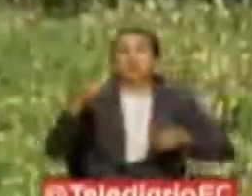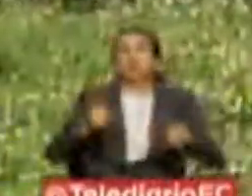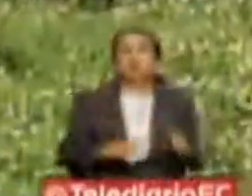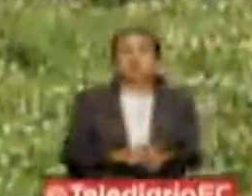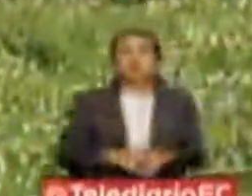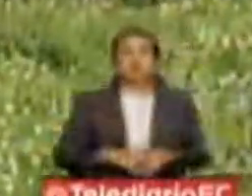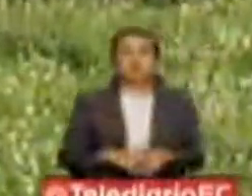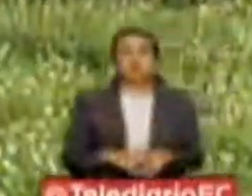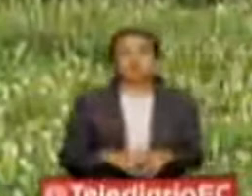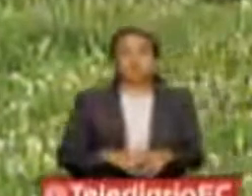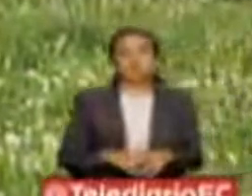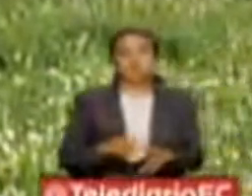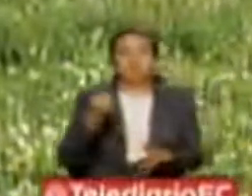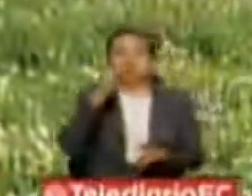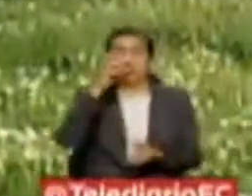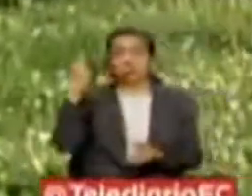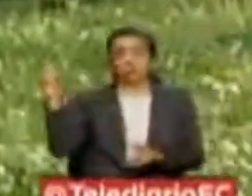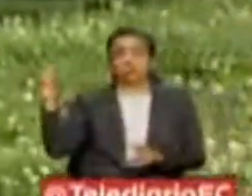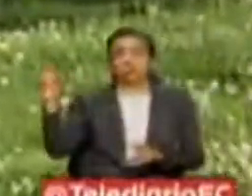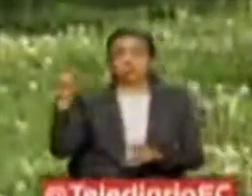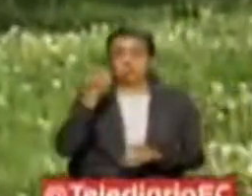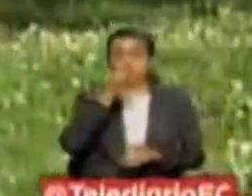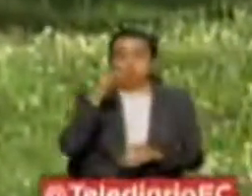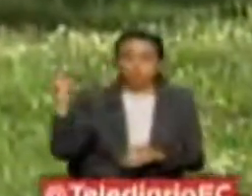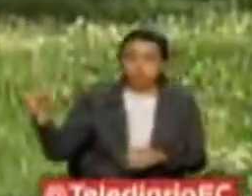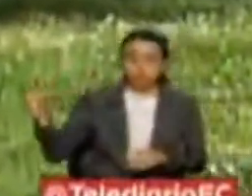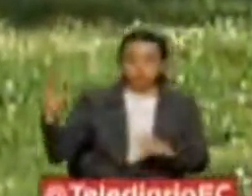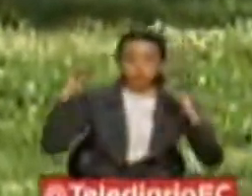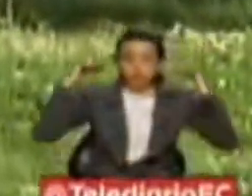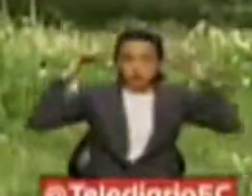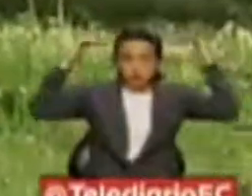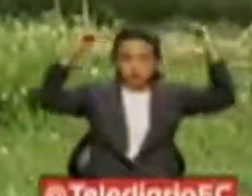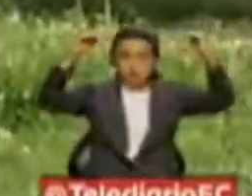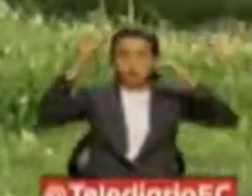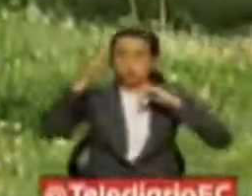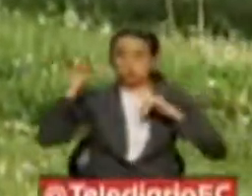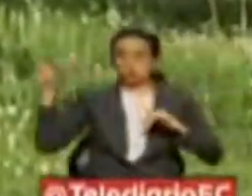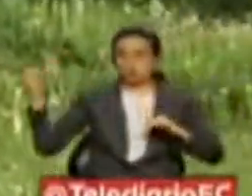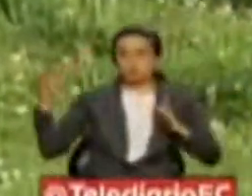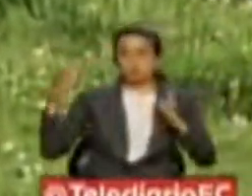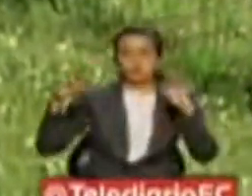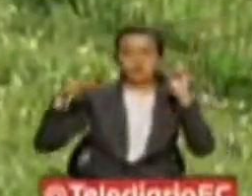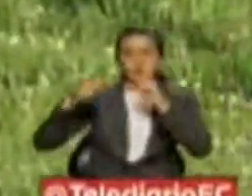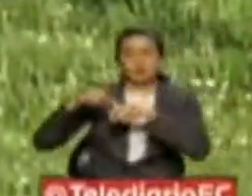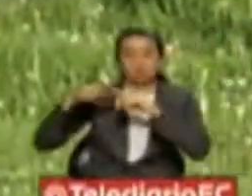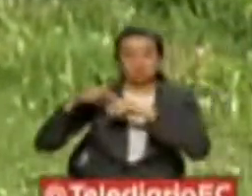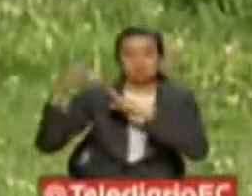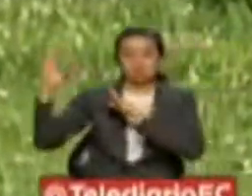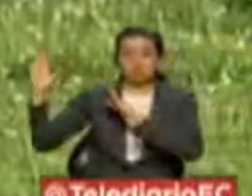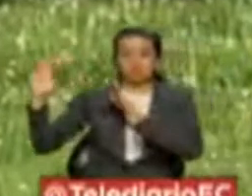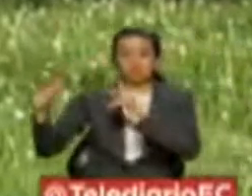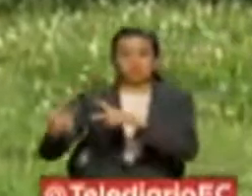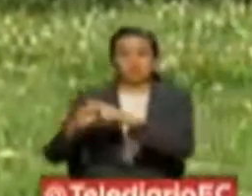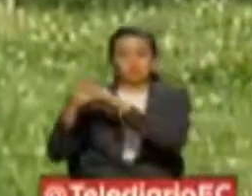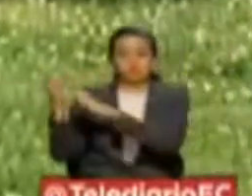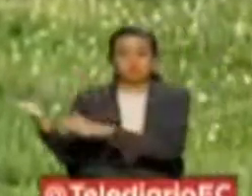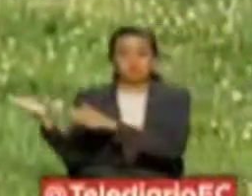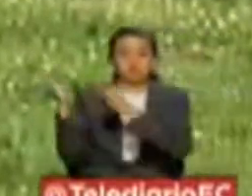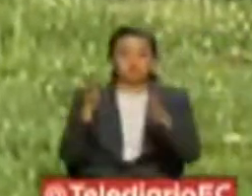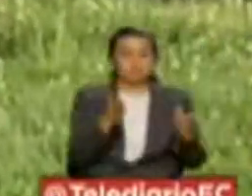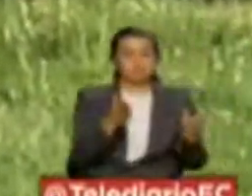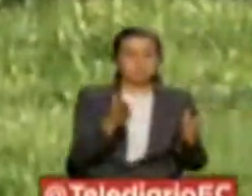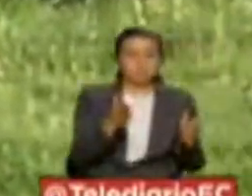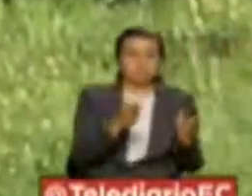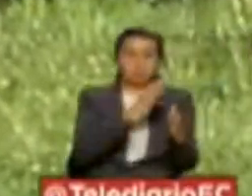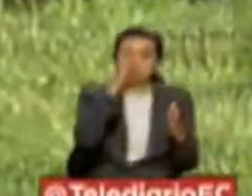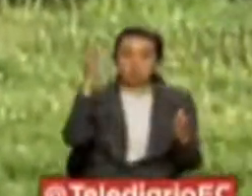Sí, es en la Tribuna del Sur. Tenemos un circuito, salen de la Tribuna del Sur por el carril de sur a norte,